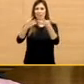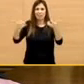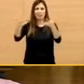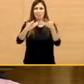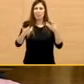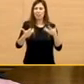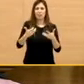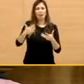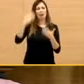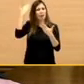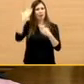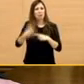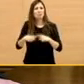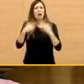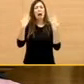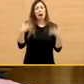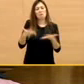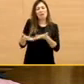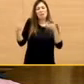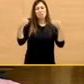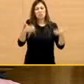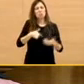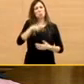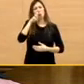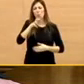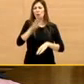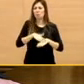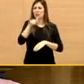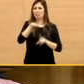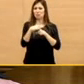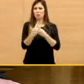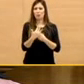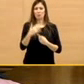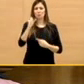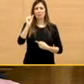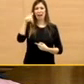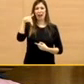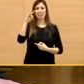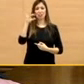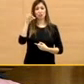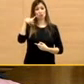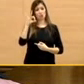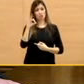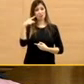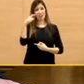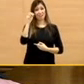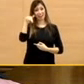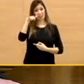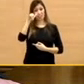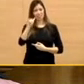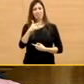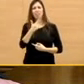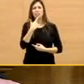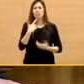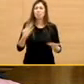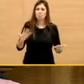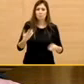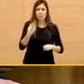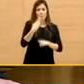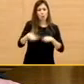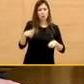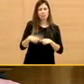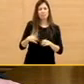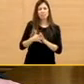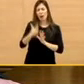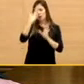manida, es útil para esta ocasión. de Antonio Granchi y decía que hay que ver la política desde el pesimismo de la razón y el optimismo de la